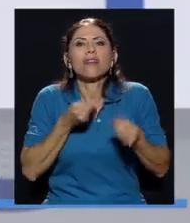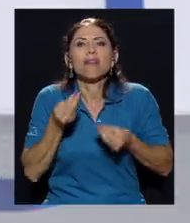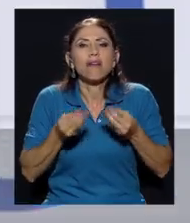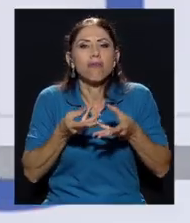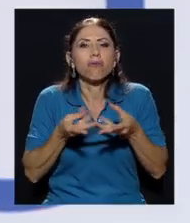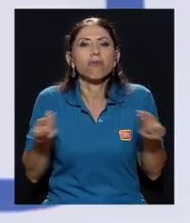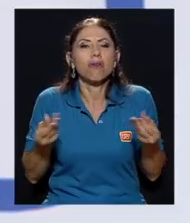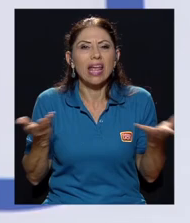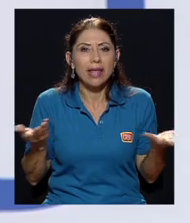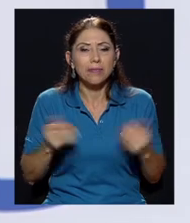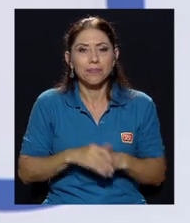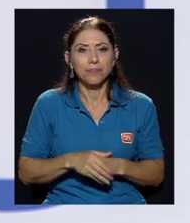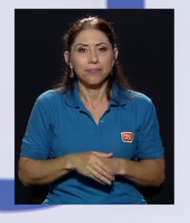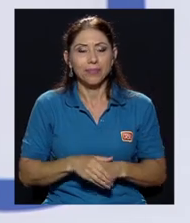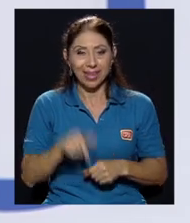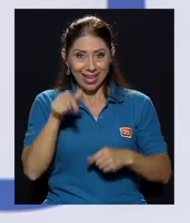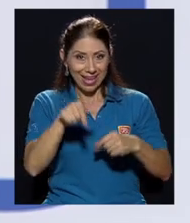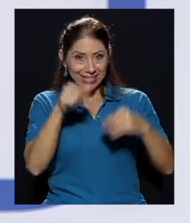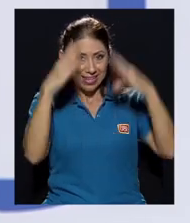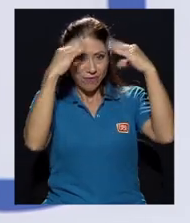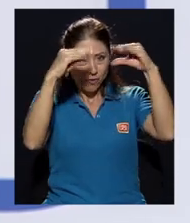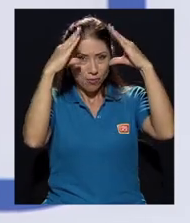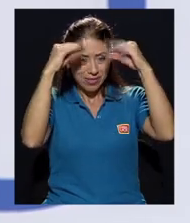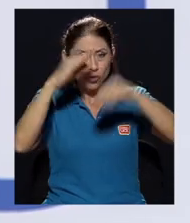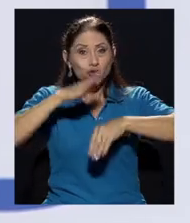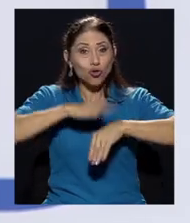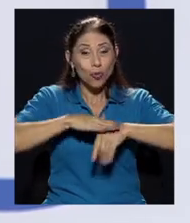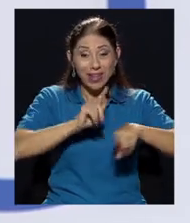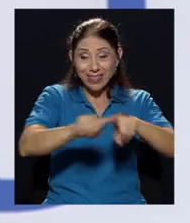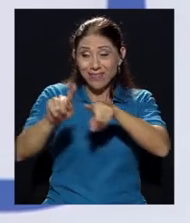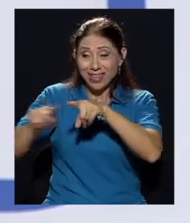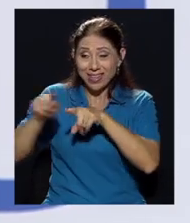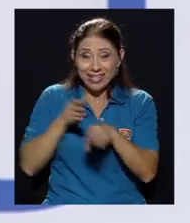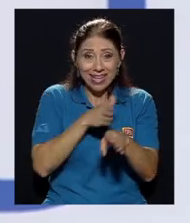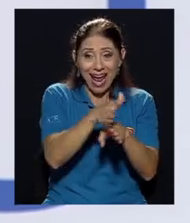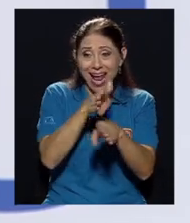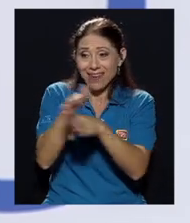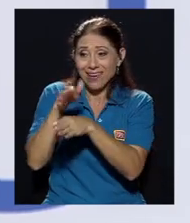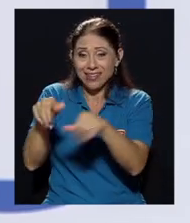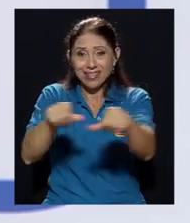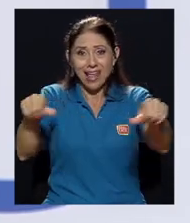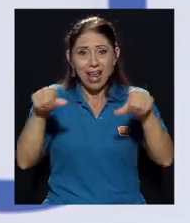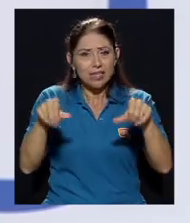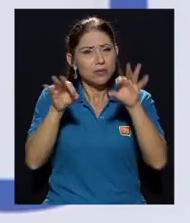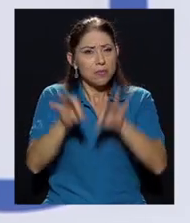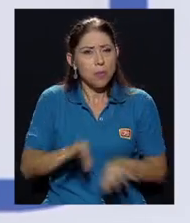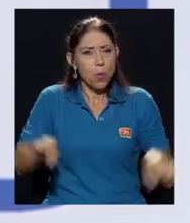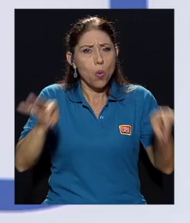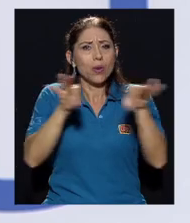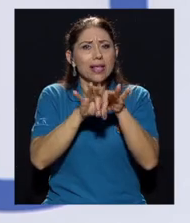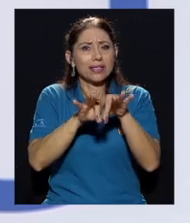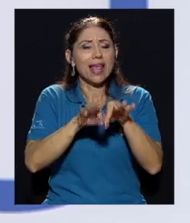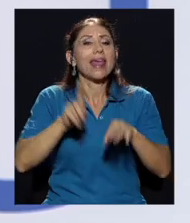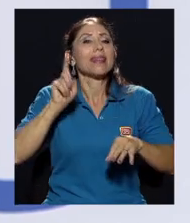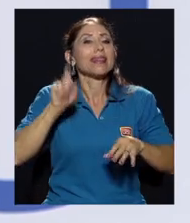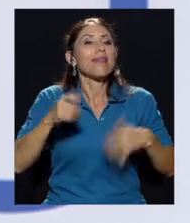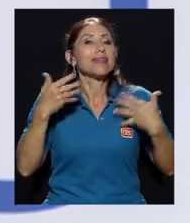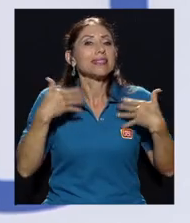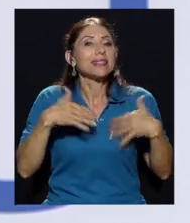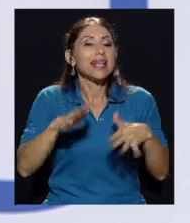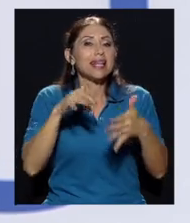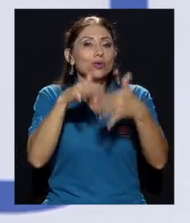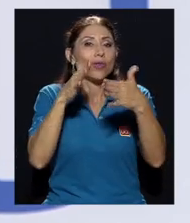esta es esa información sobre sobre la interdisciplinaridad es importantísimo para nosotros nosotros establecimos que tienen que ser estudiantes de al menos tres universidades